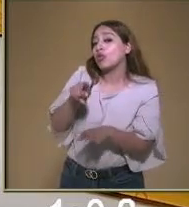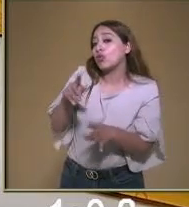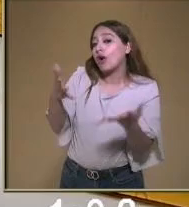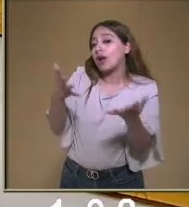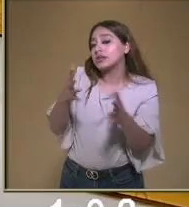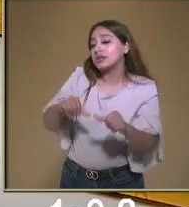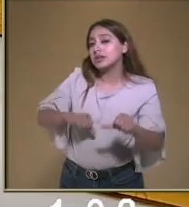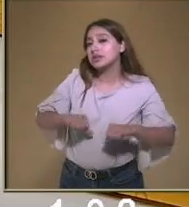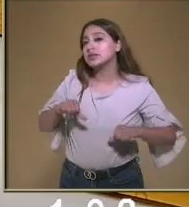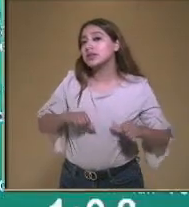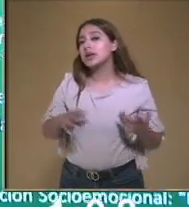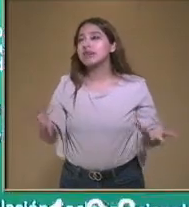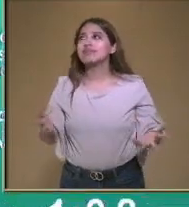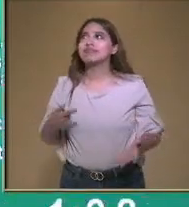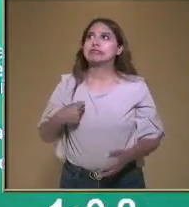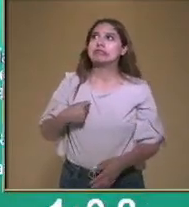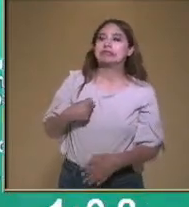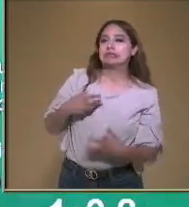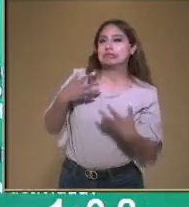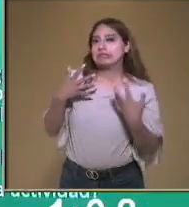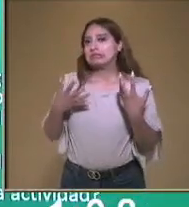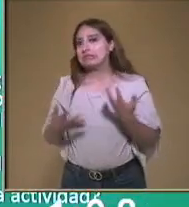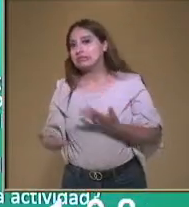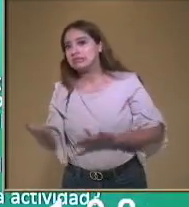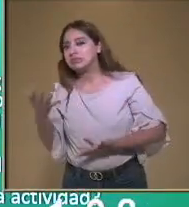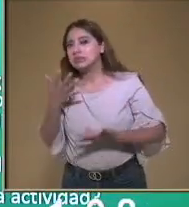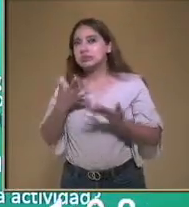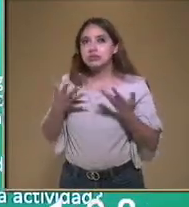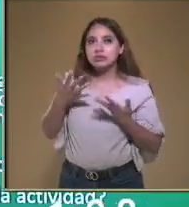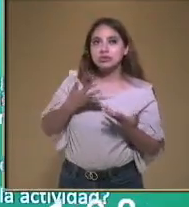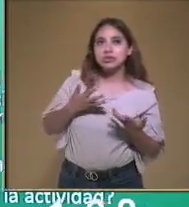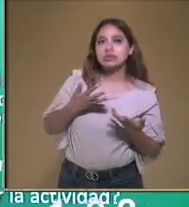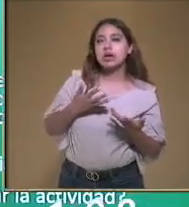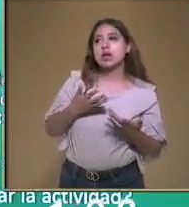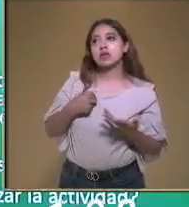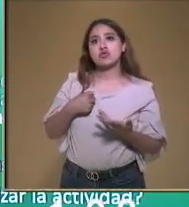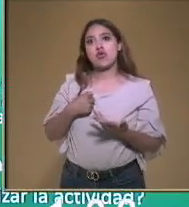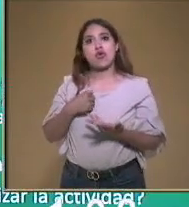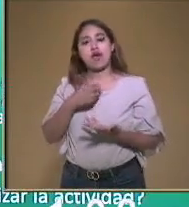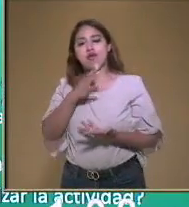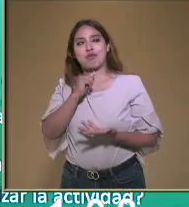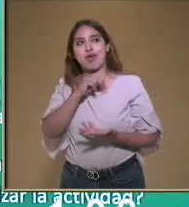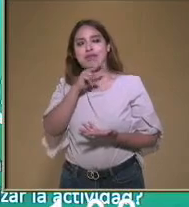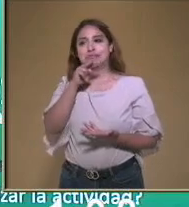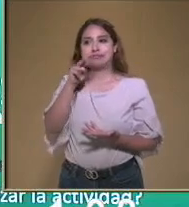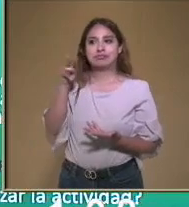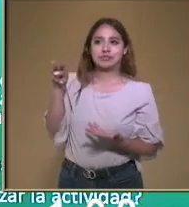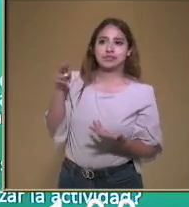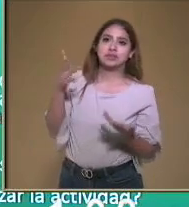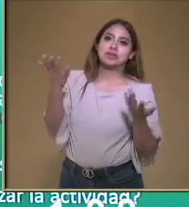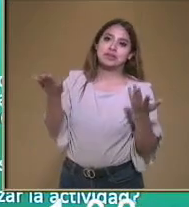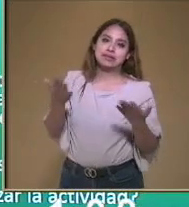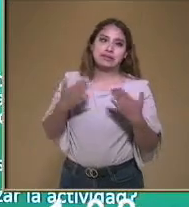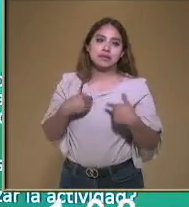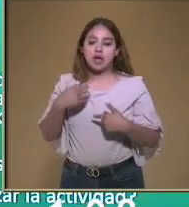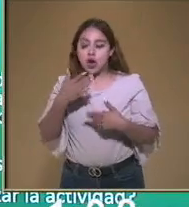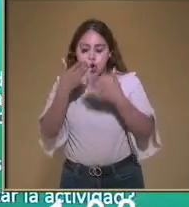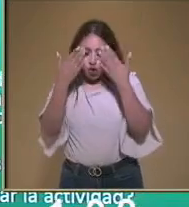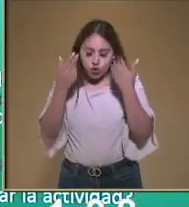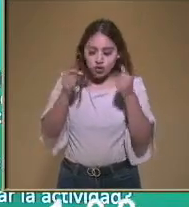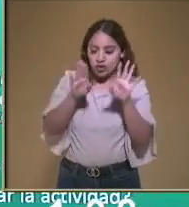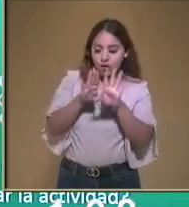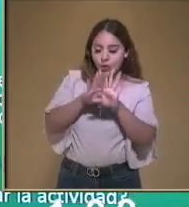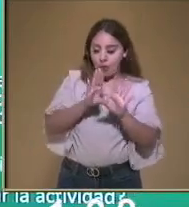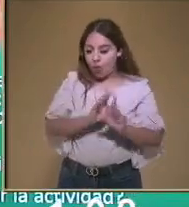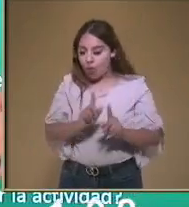hay algo de incertidumbre, algo de alguna situación porque ya no estoy observando, ya no tengo pleno conocimiento, dominio de mi espacio.